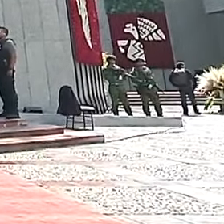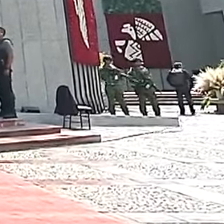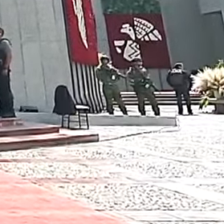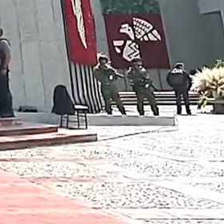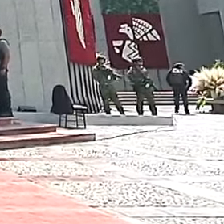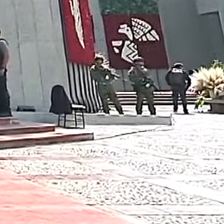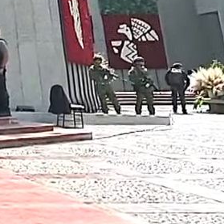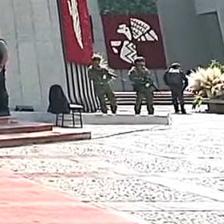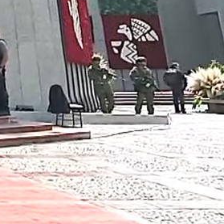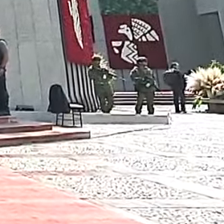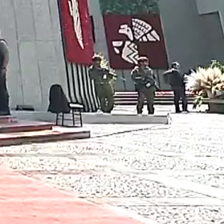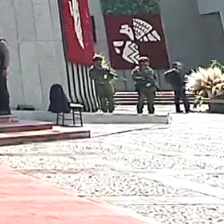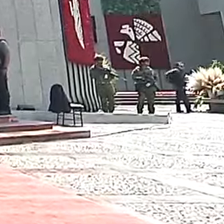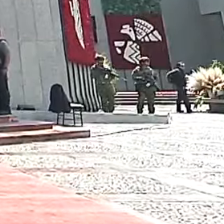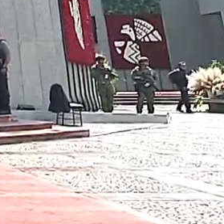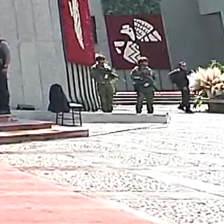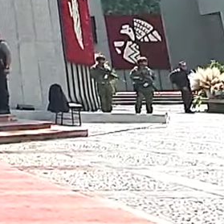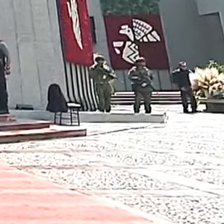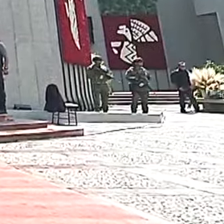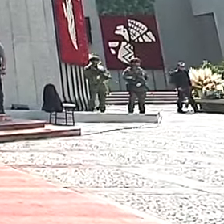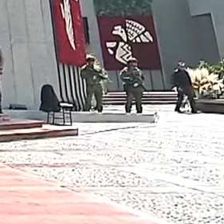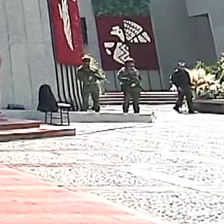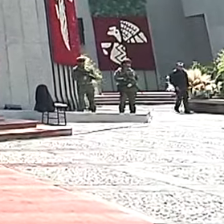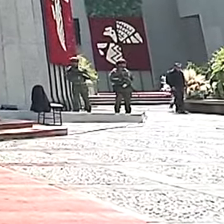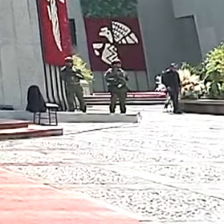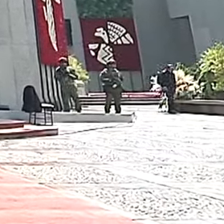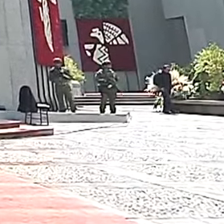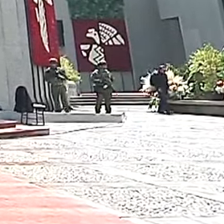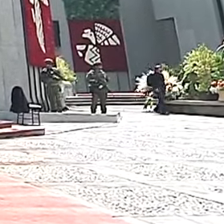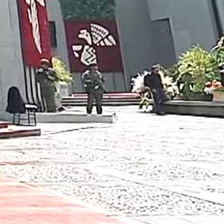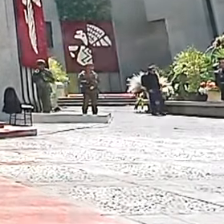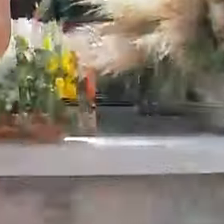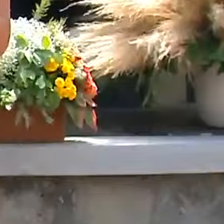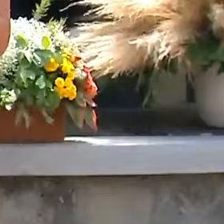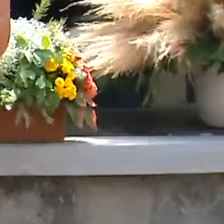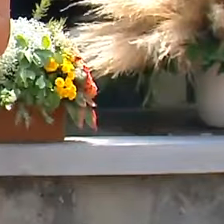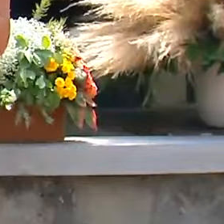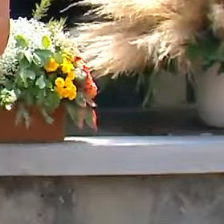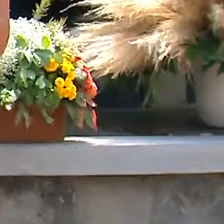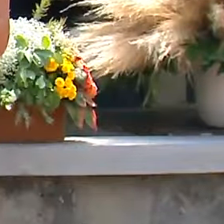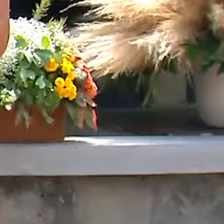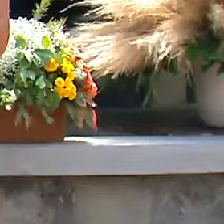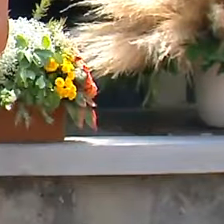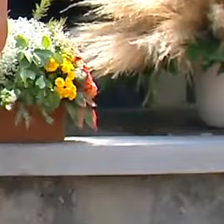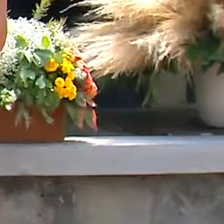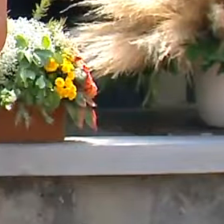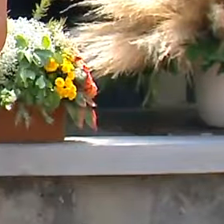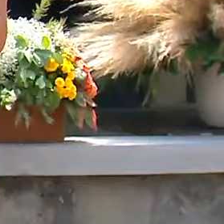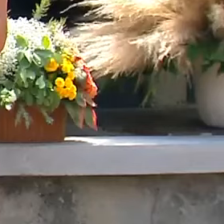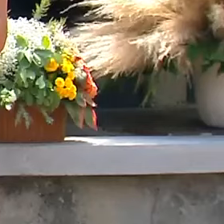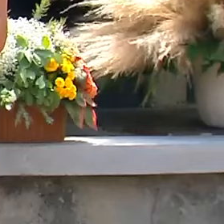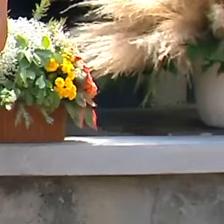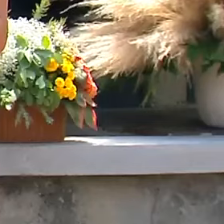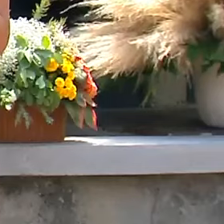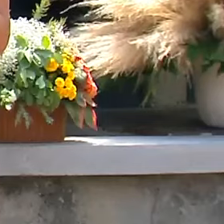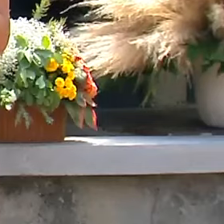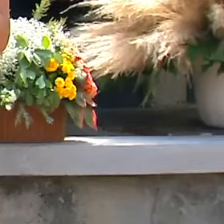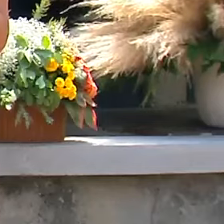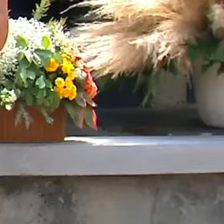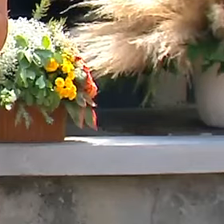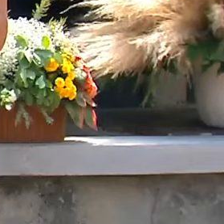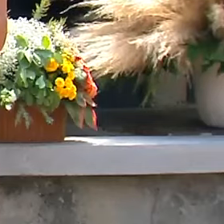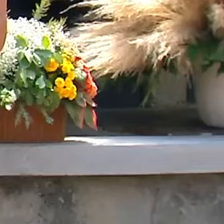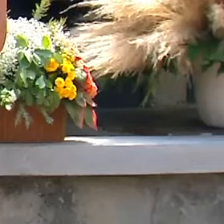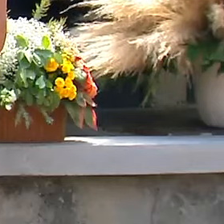países que asisten a esta cumbre internacional. Y les contamos también que uno de los primeros en intervenir fue el rey Felipe